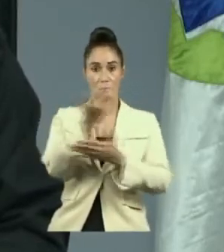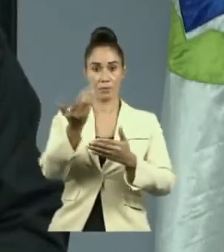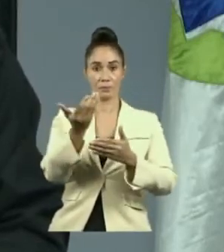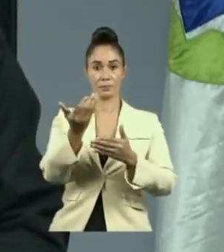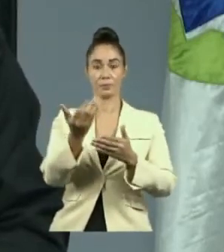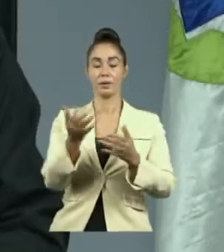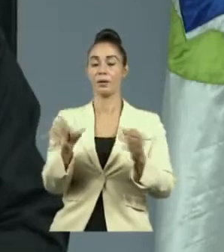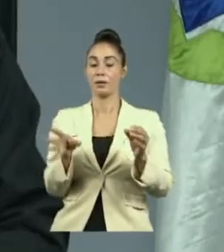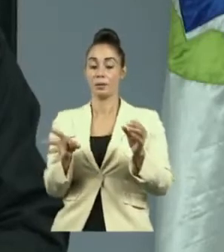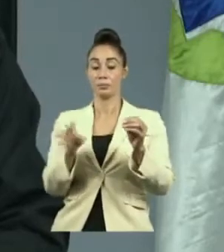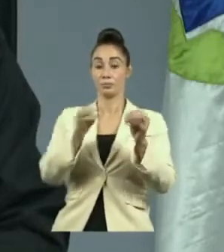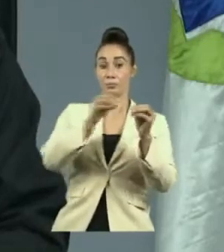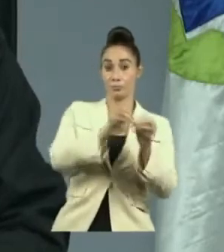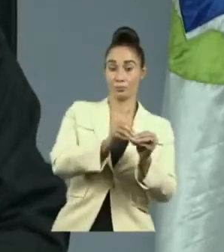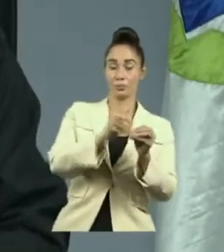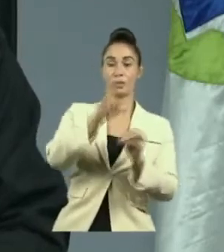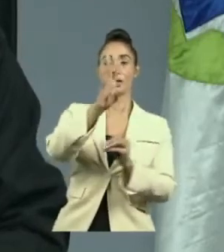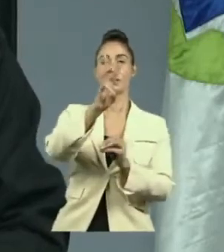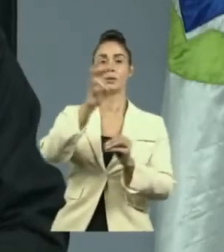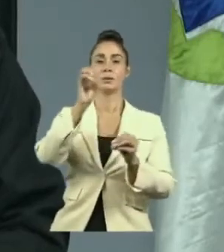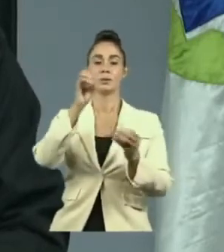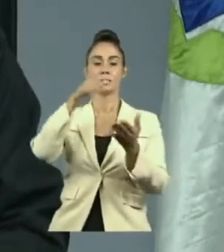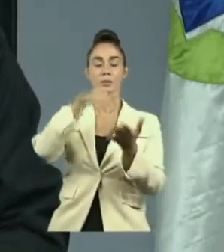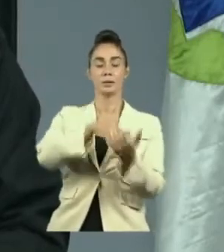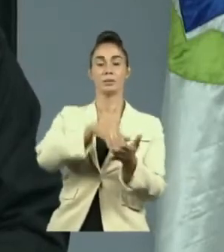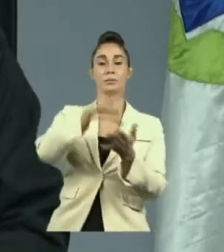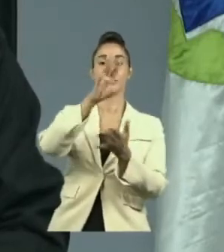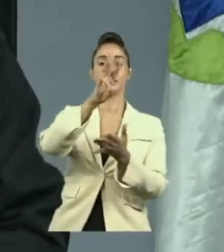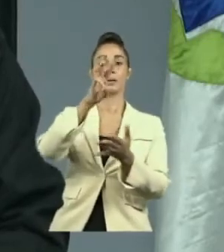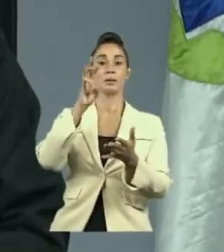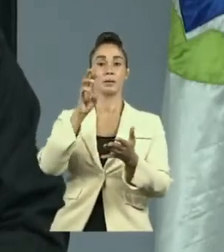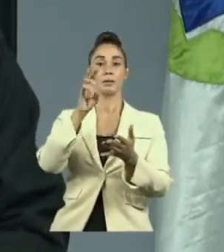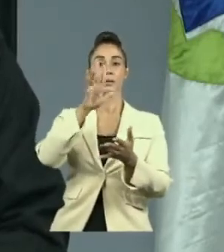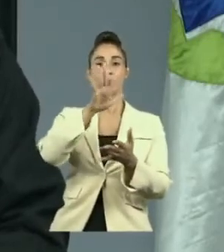26 mil 652